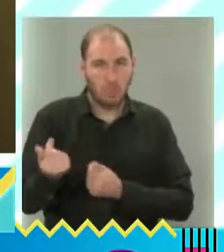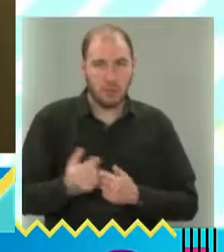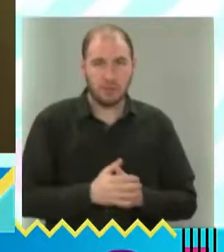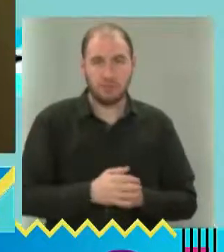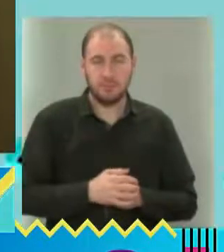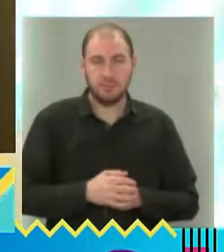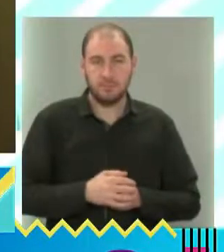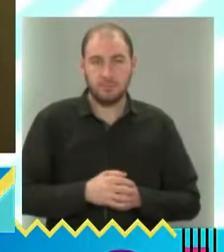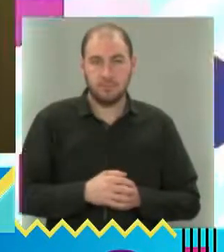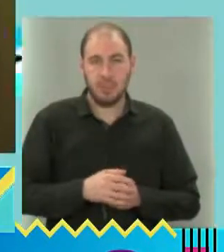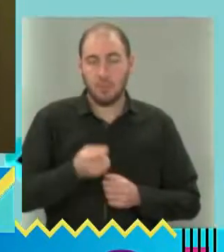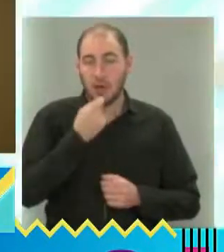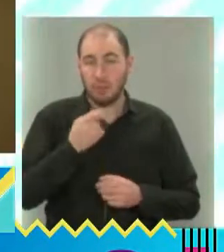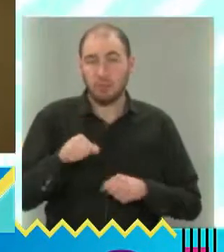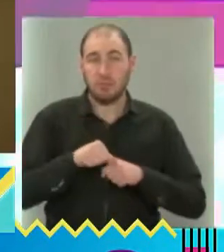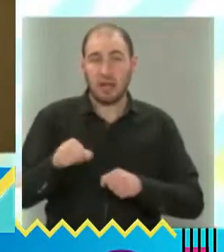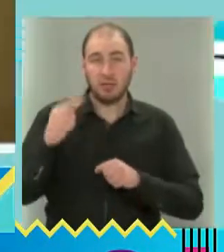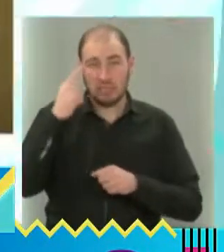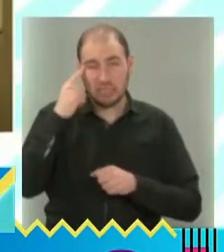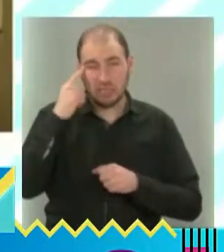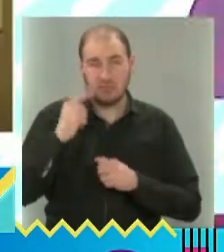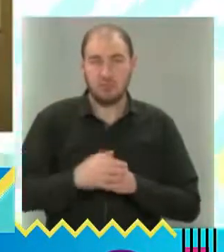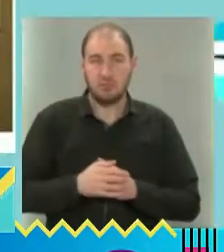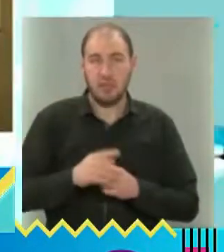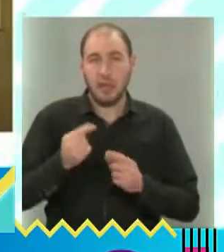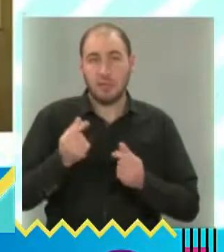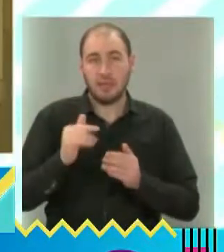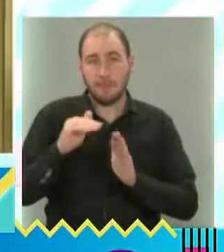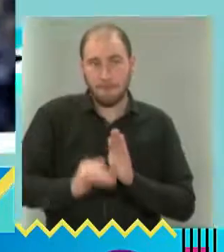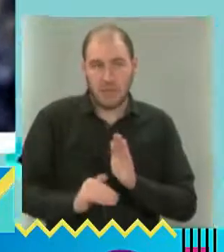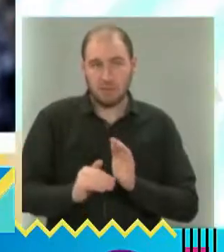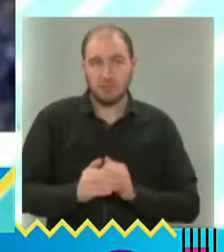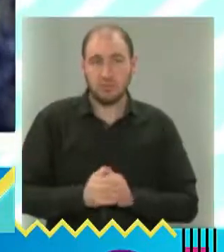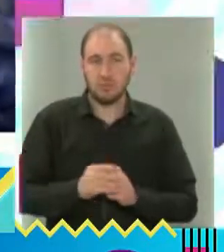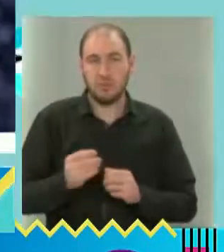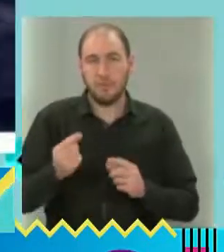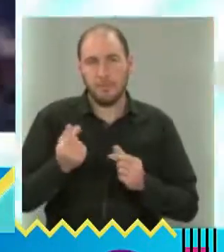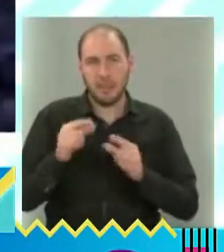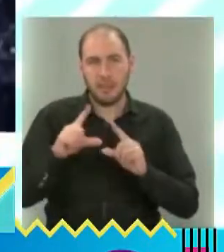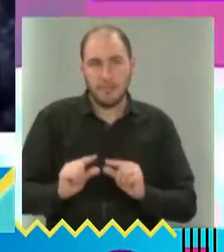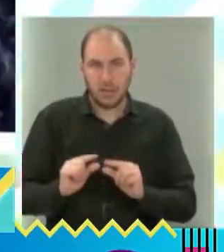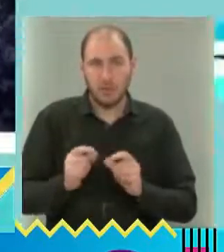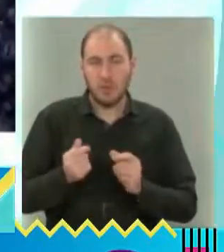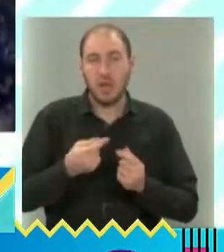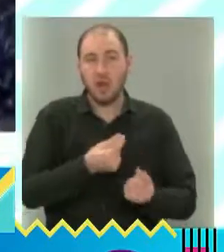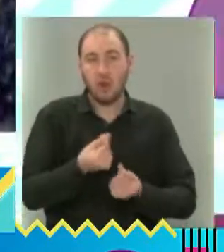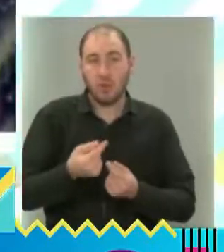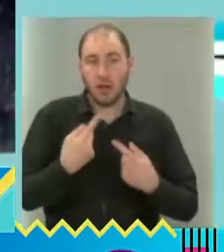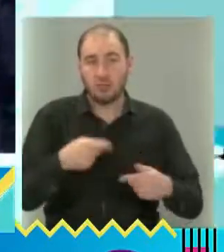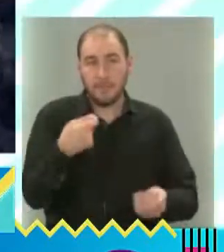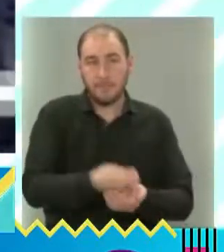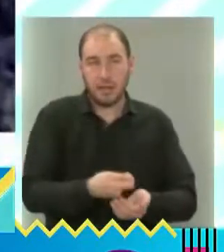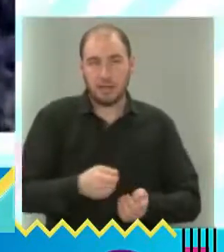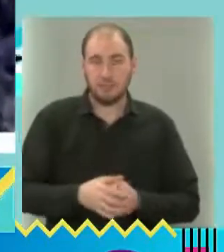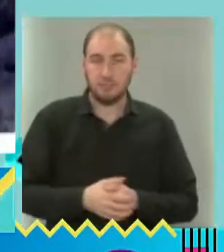por eso que, por ejemplo, el supermercado chino, que margina menos, o sea, que tiene un menor margen, porque compra cosas de